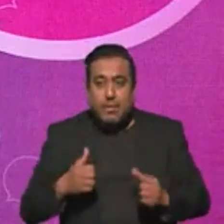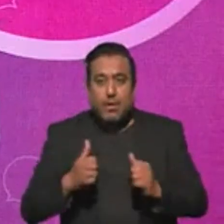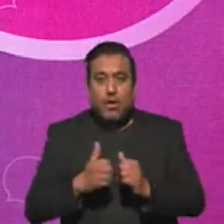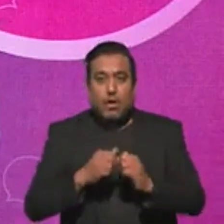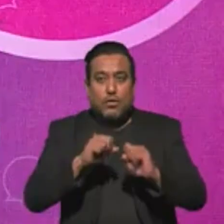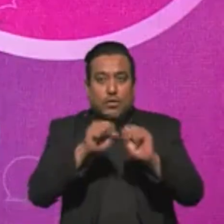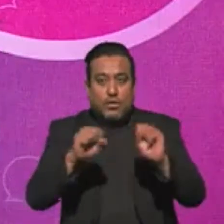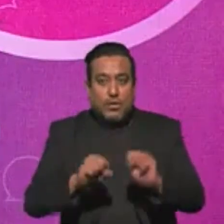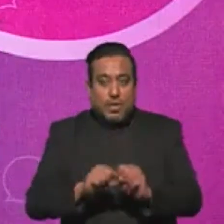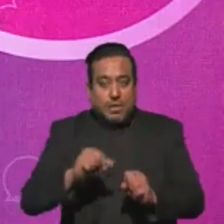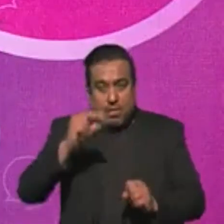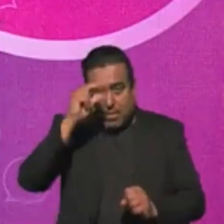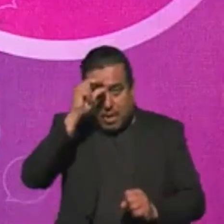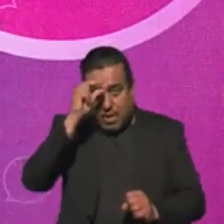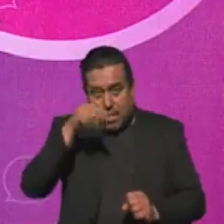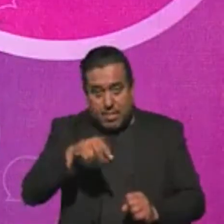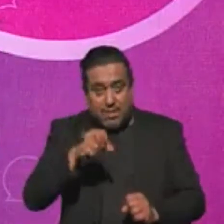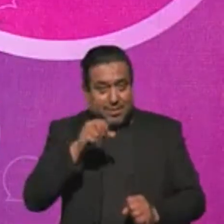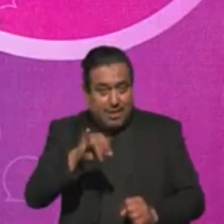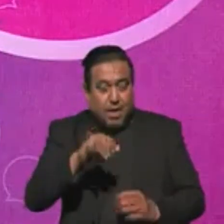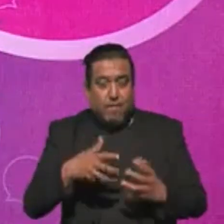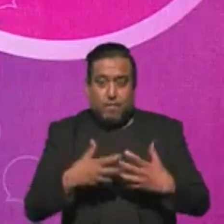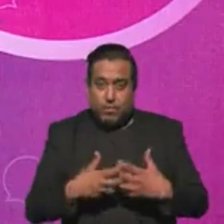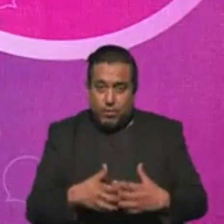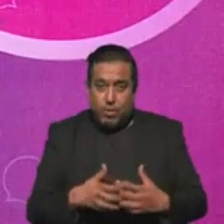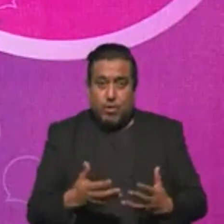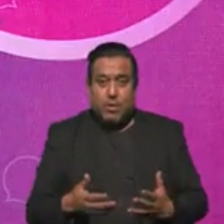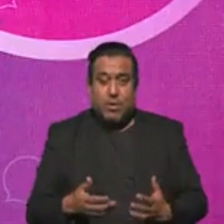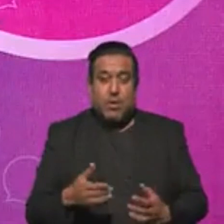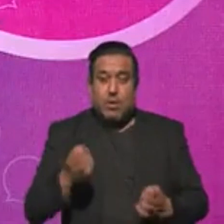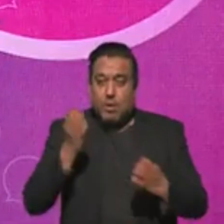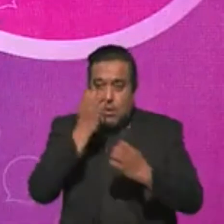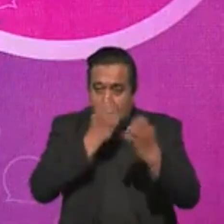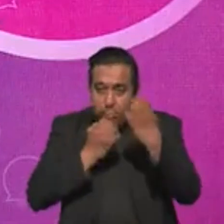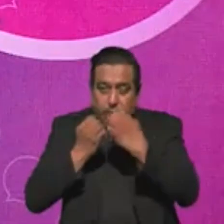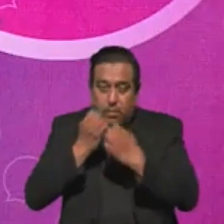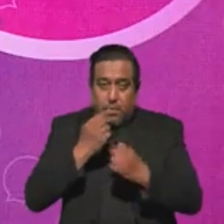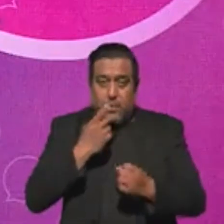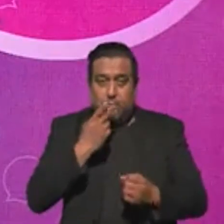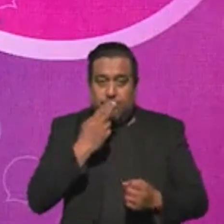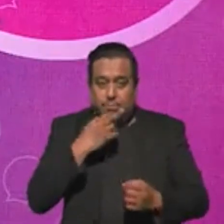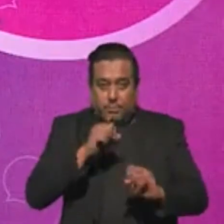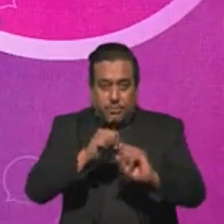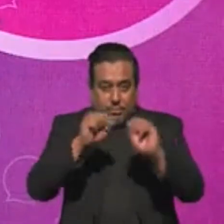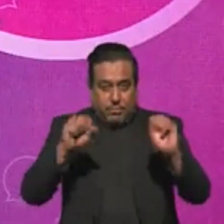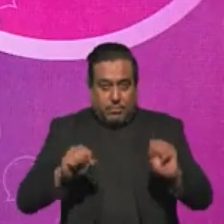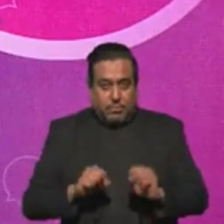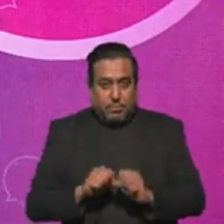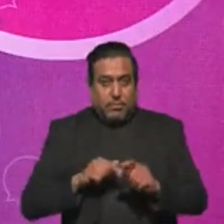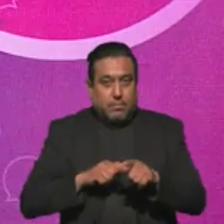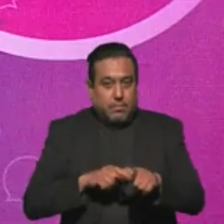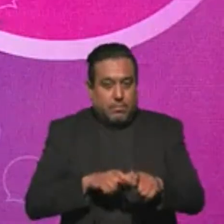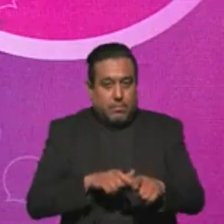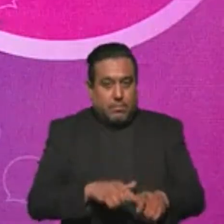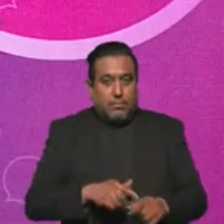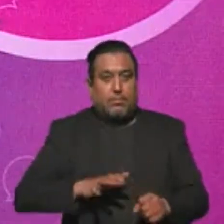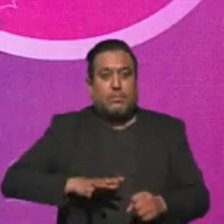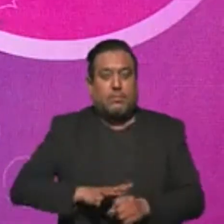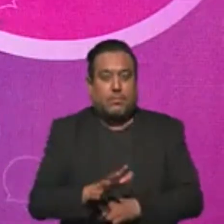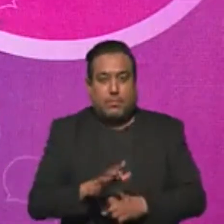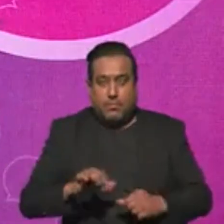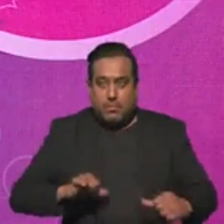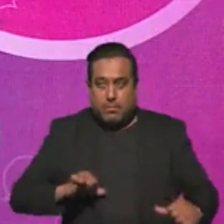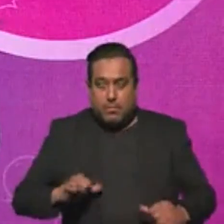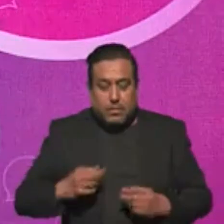sistema de inteligencia funcional y efectivo evaluación sistemática y constante de todas las